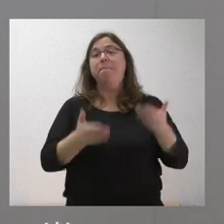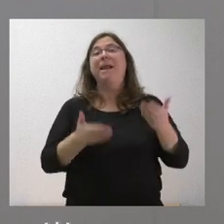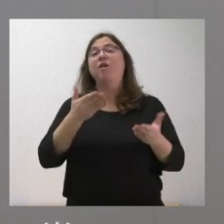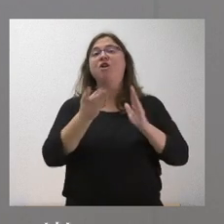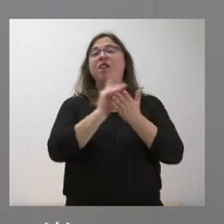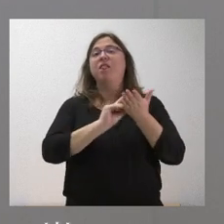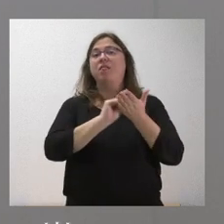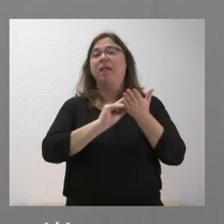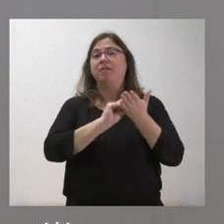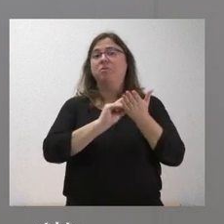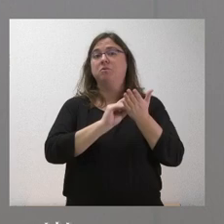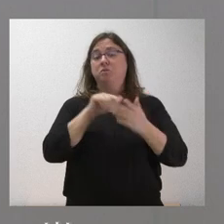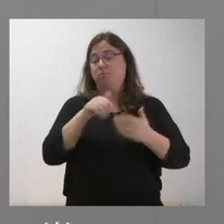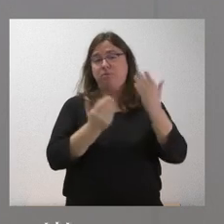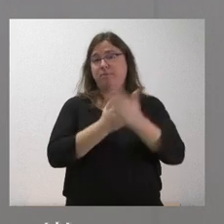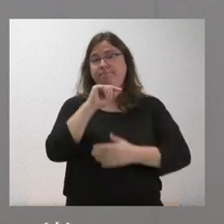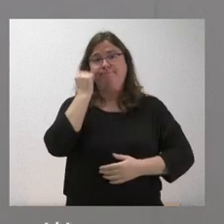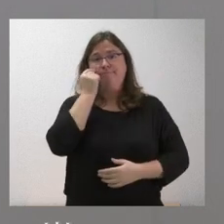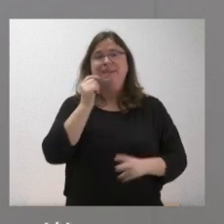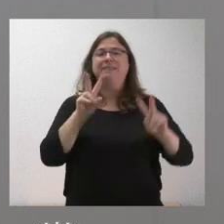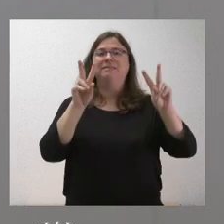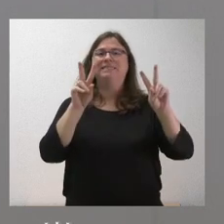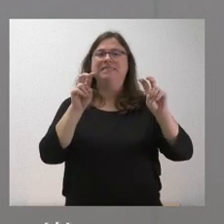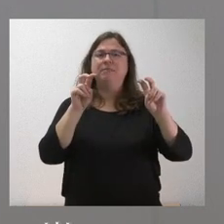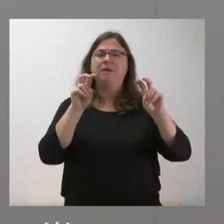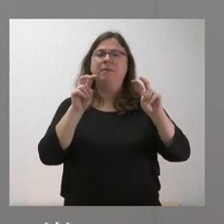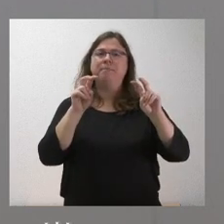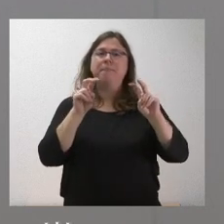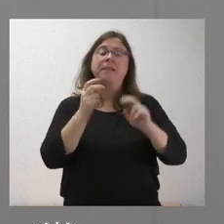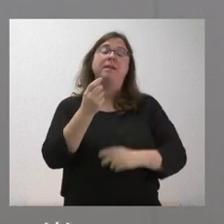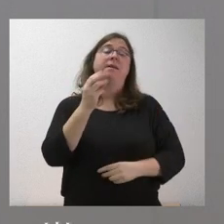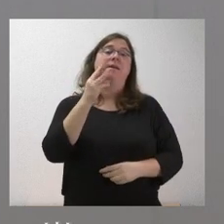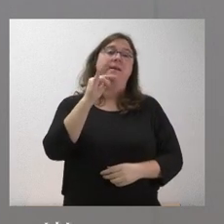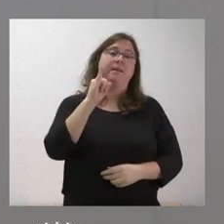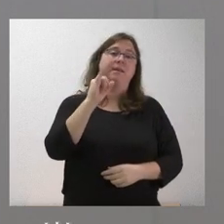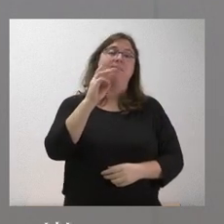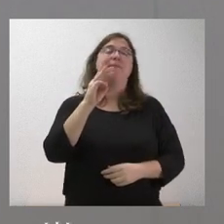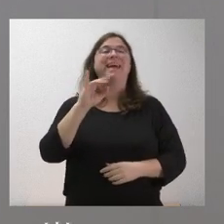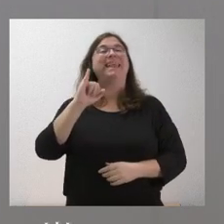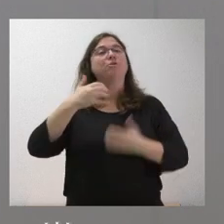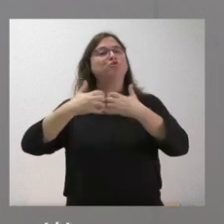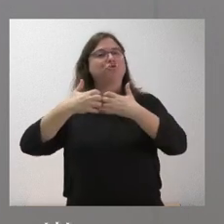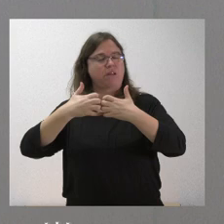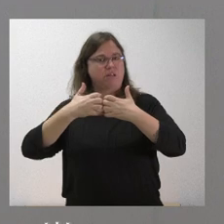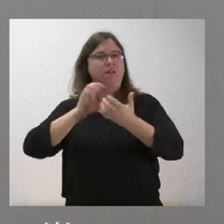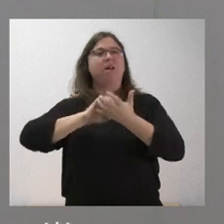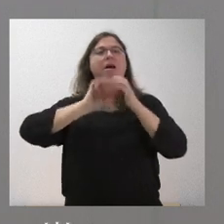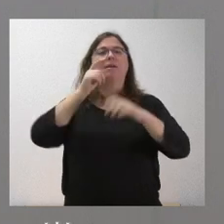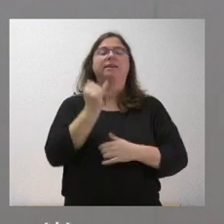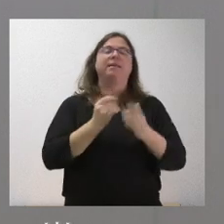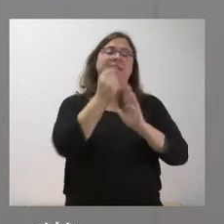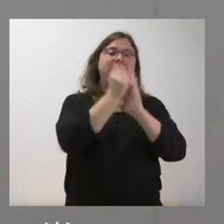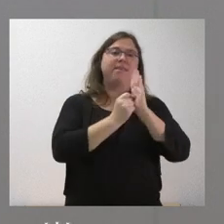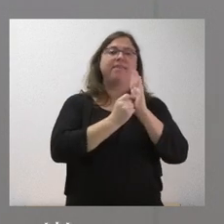que hemos conocido esta mañana que es el relativo al índice de precios Industrial Castilla y león sigue reduciendo este índice de